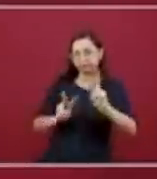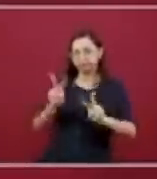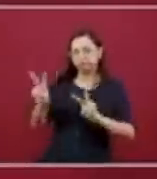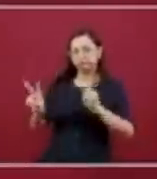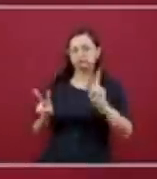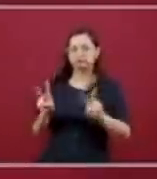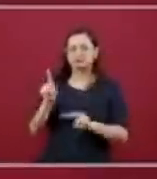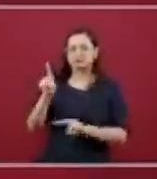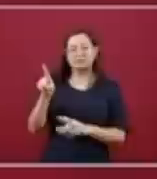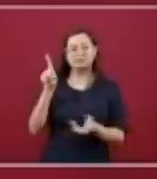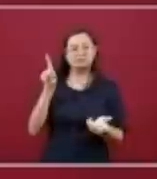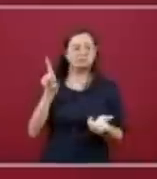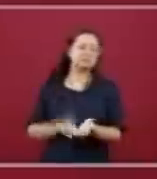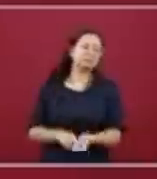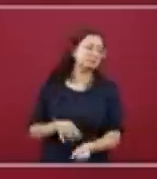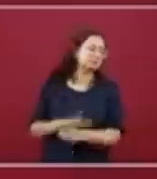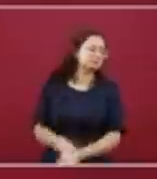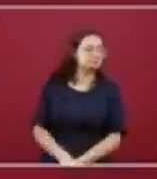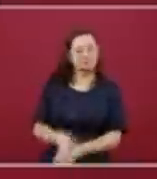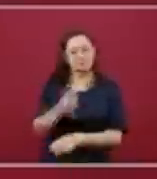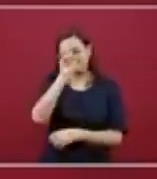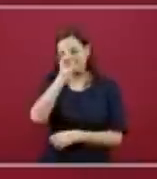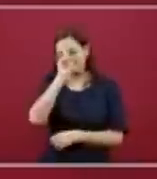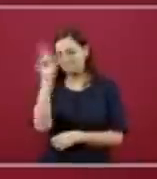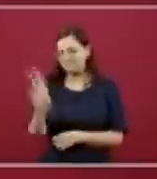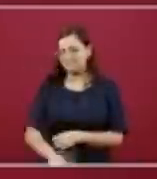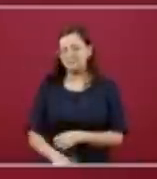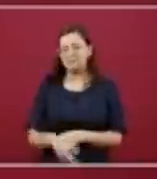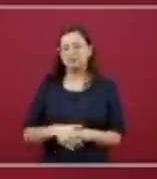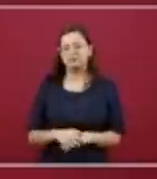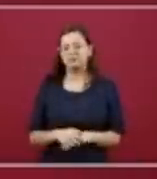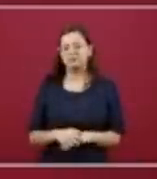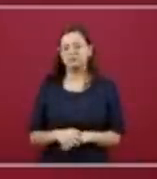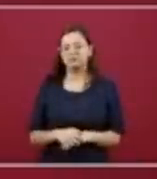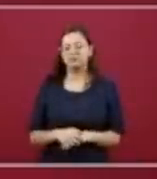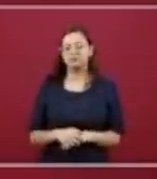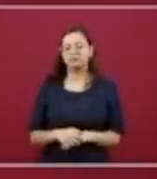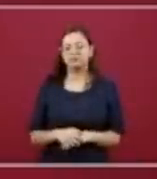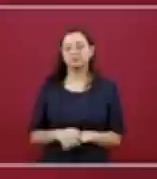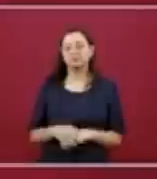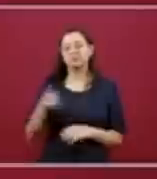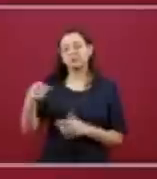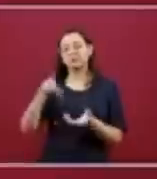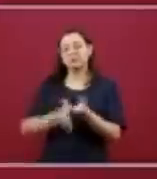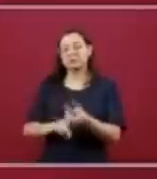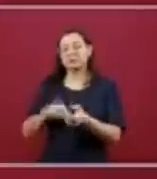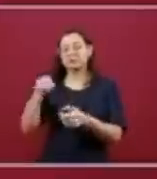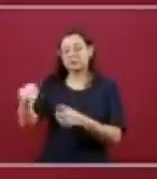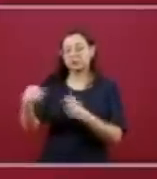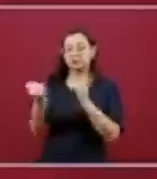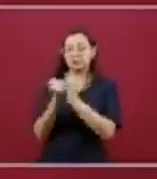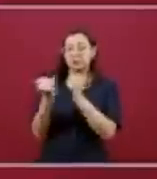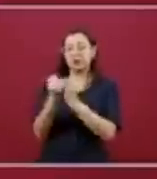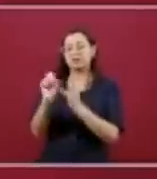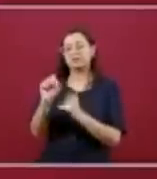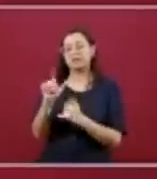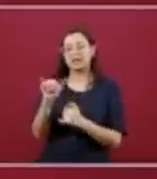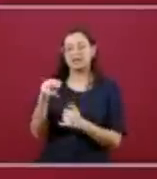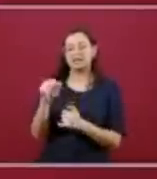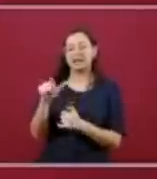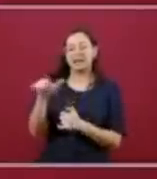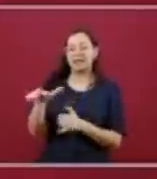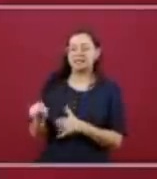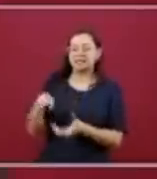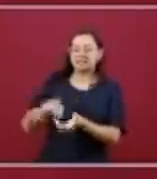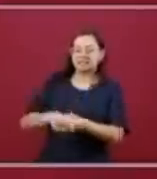de represión que existía. No se pueden traer las salineras, que también eran los tratos y